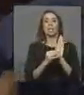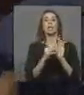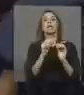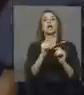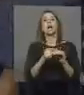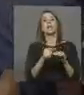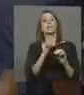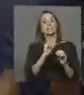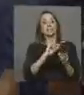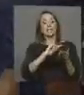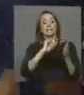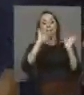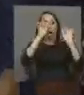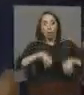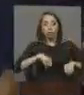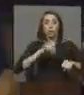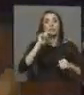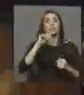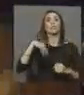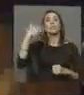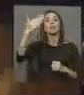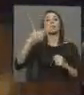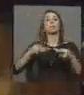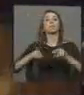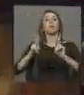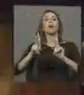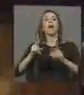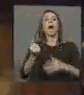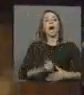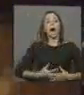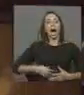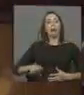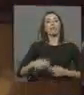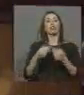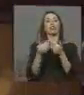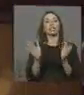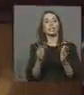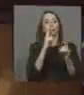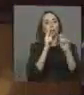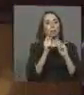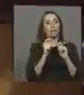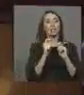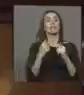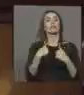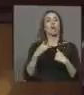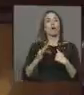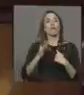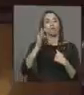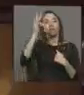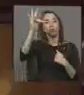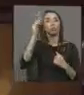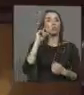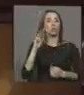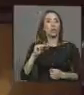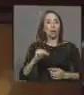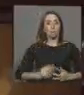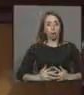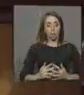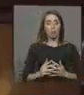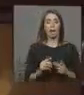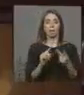libre. En ese sentido, las expresiones, comillas, riesgo presente o futuro de la madre, el derecho deber